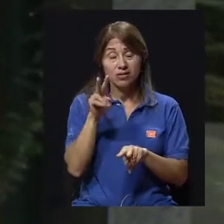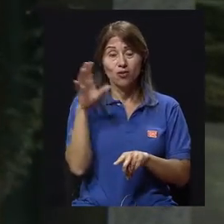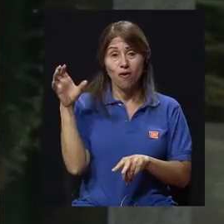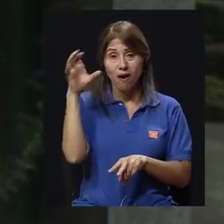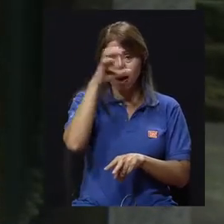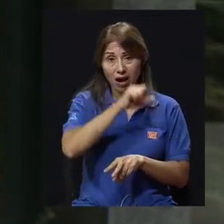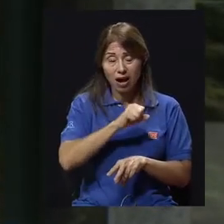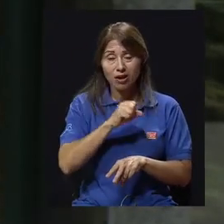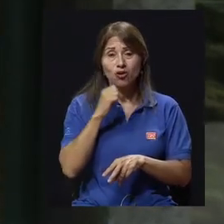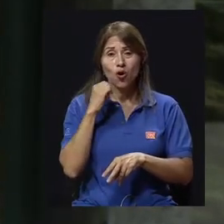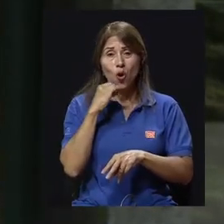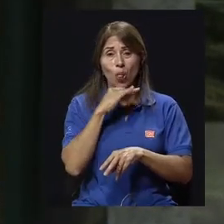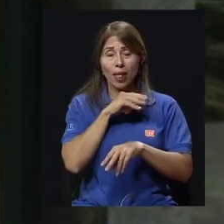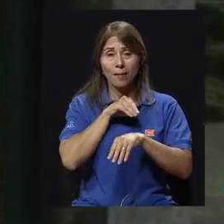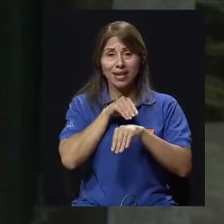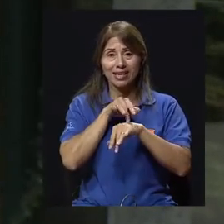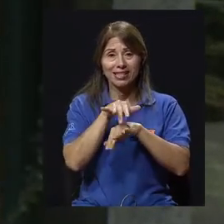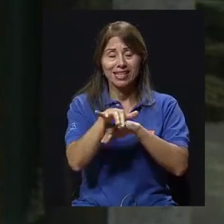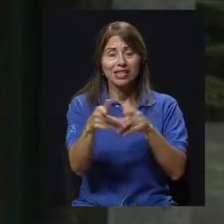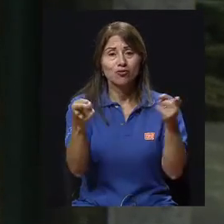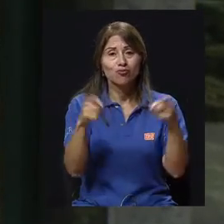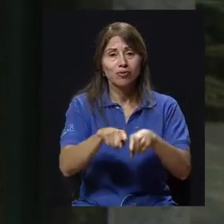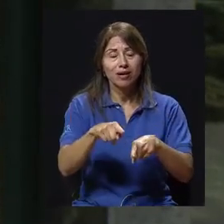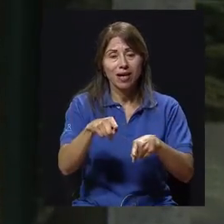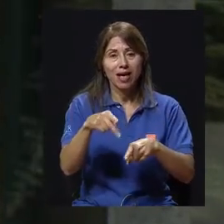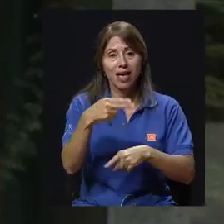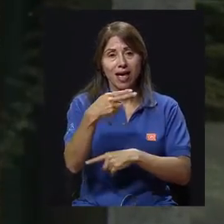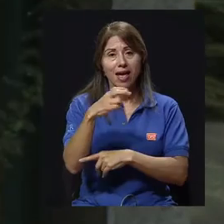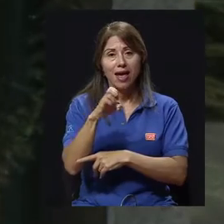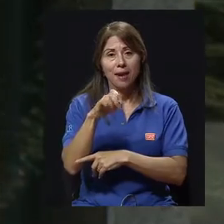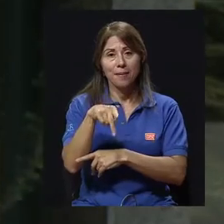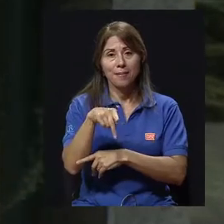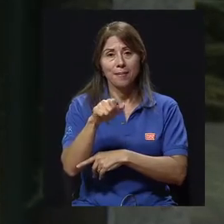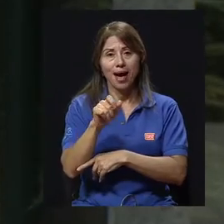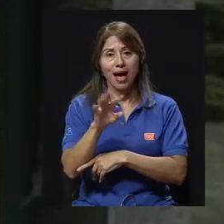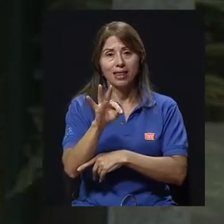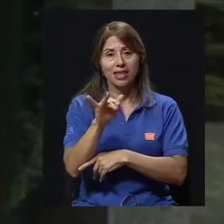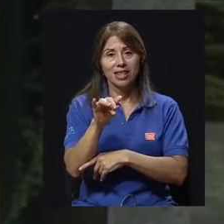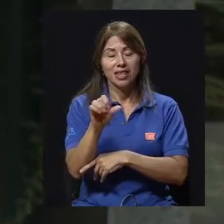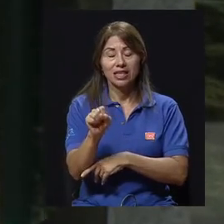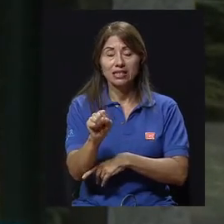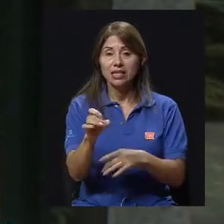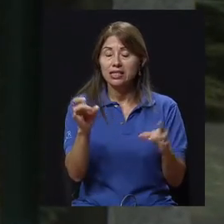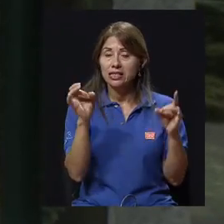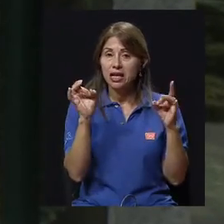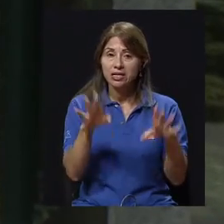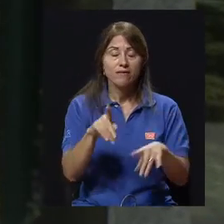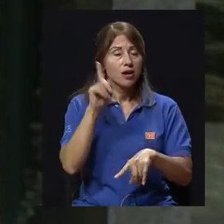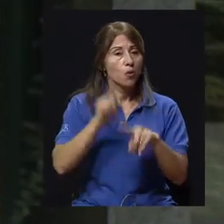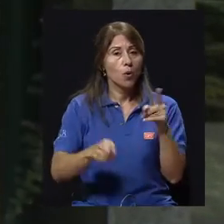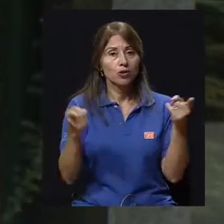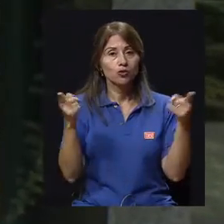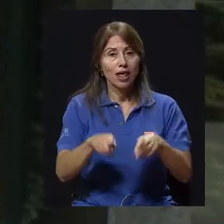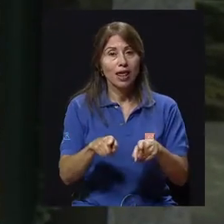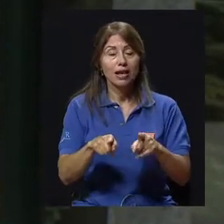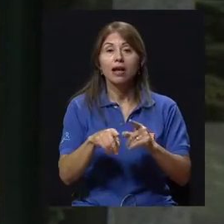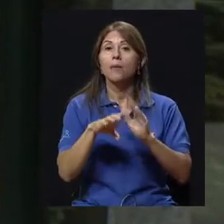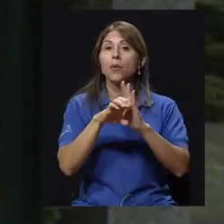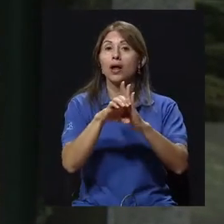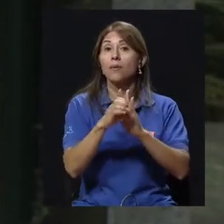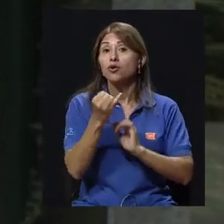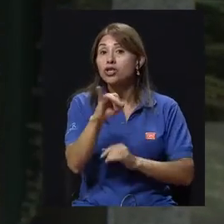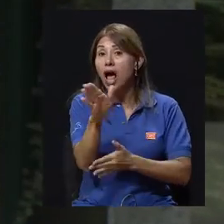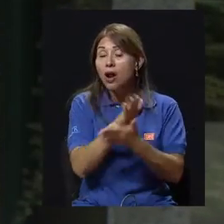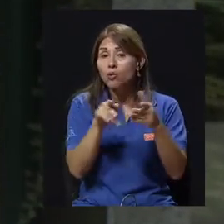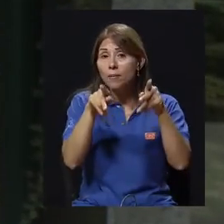contaminaciones de hepatitis, lo cual es terrible, o eso no puede suceder. O sea, si alguien va